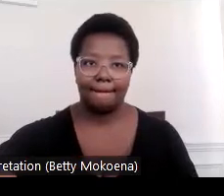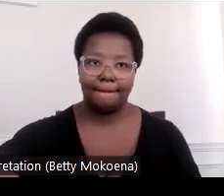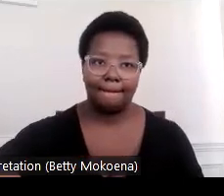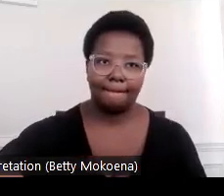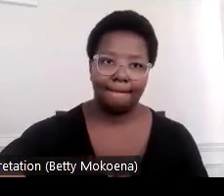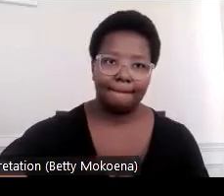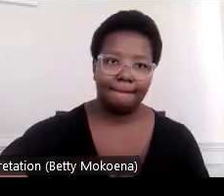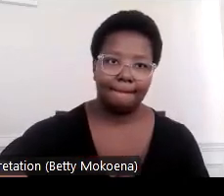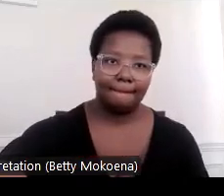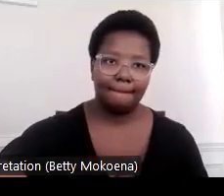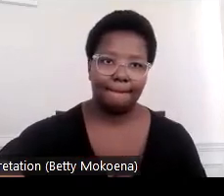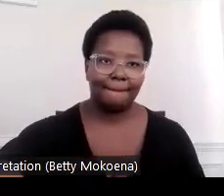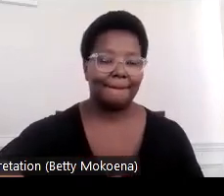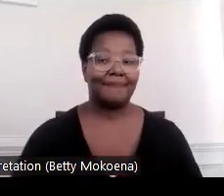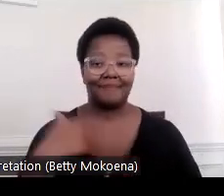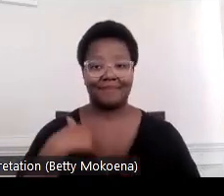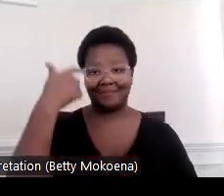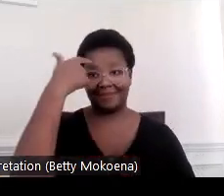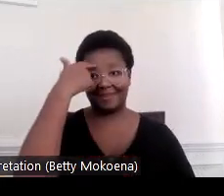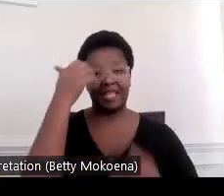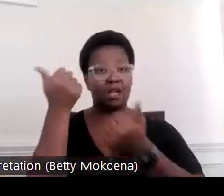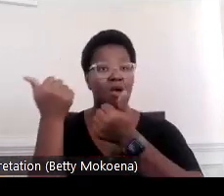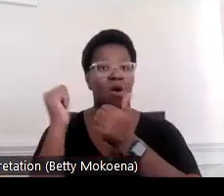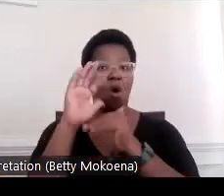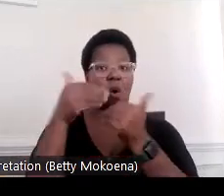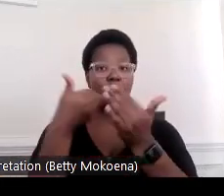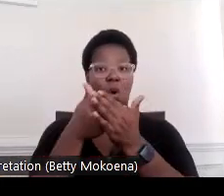le responderá sus preguntas